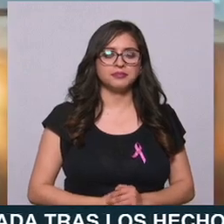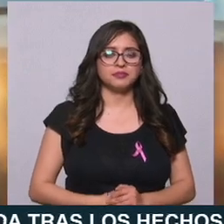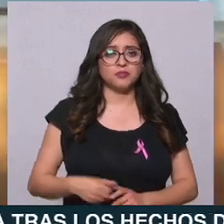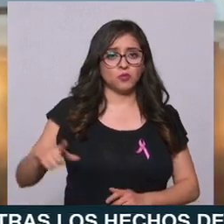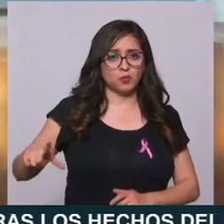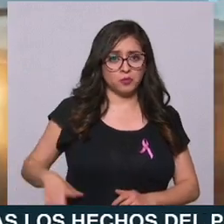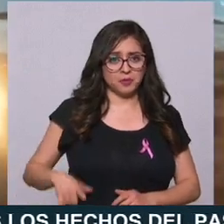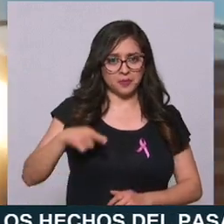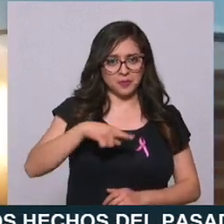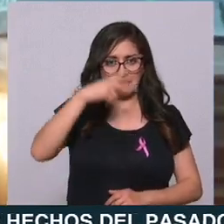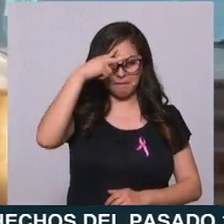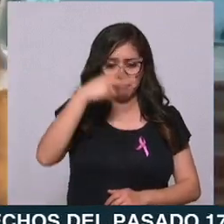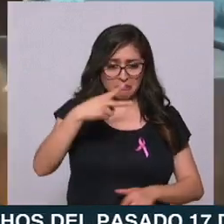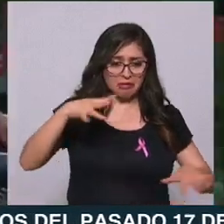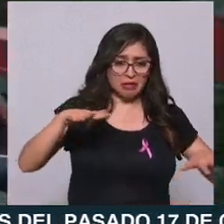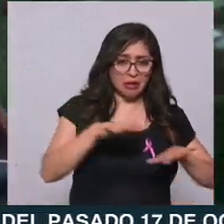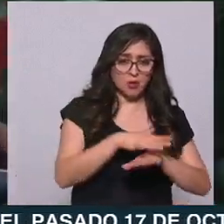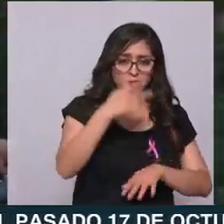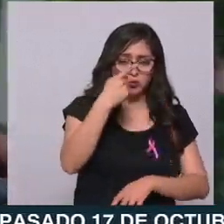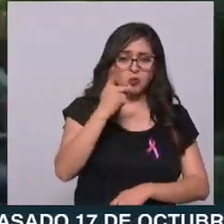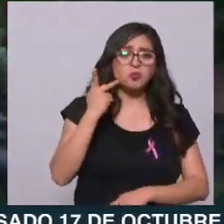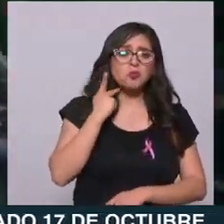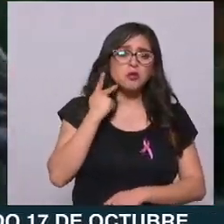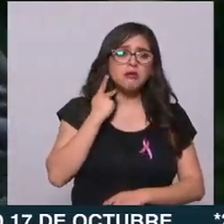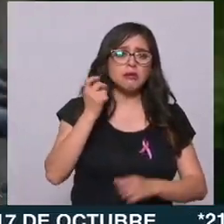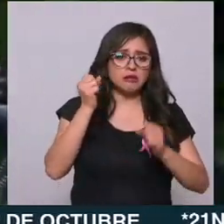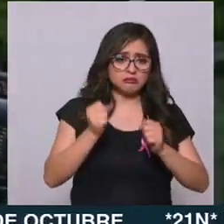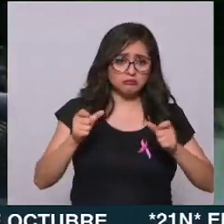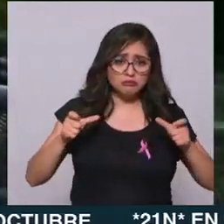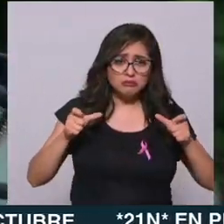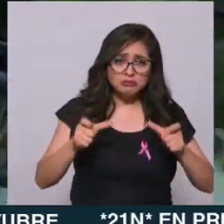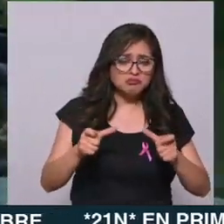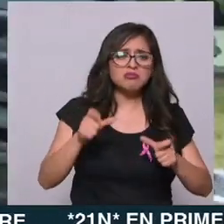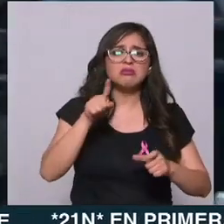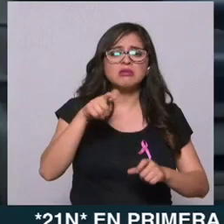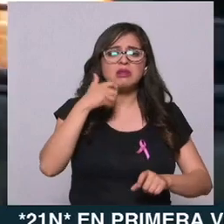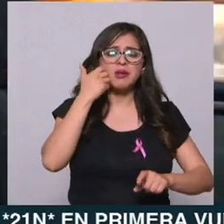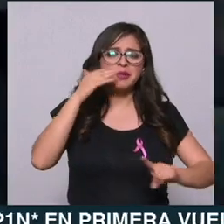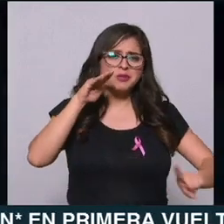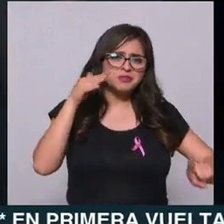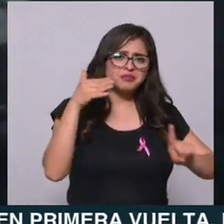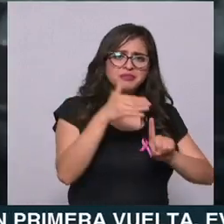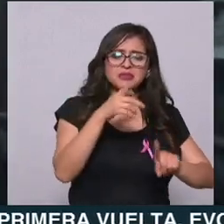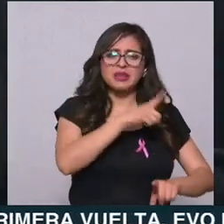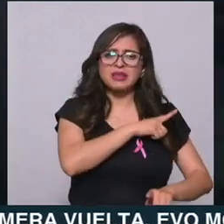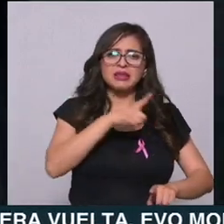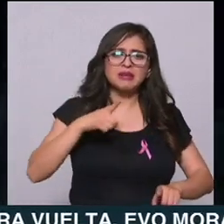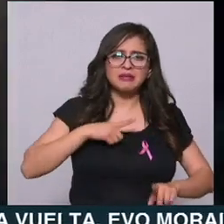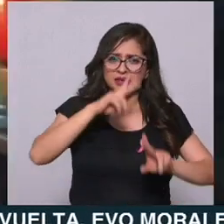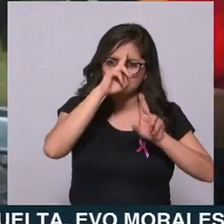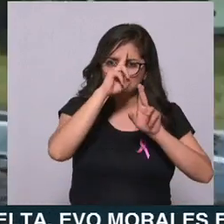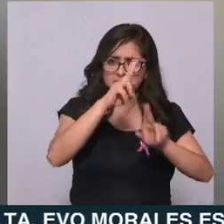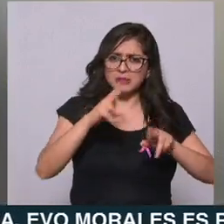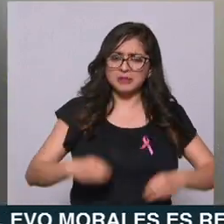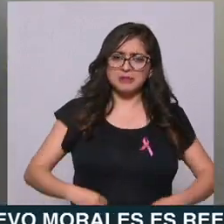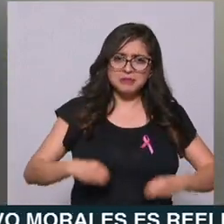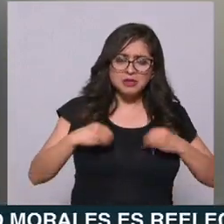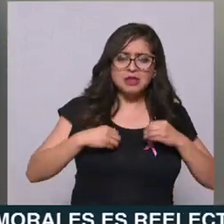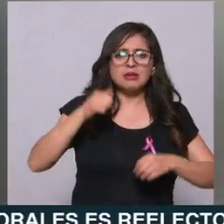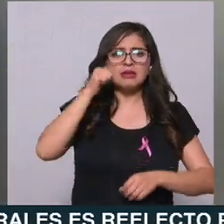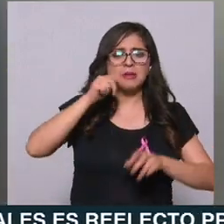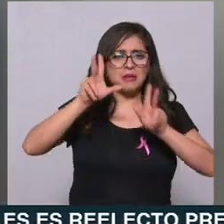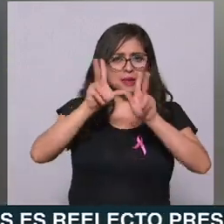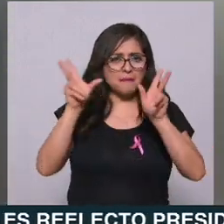El gobierno de México no modificará su política de seguridad que tiene como objetivo respetar las vidas y apostar por la paz, no